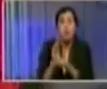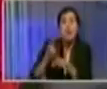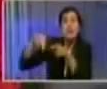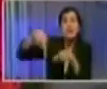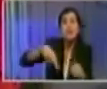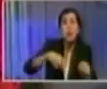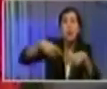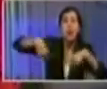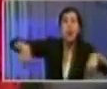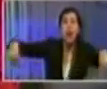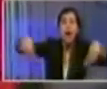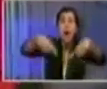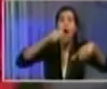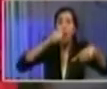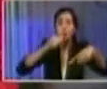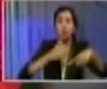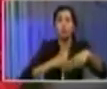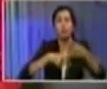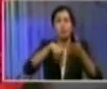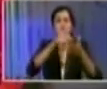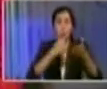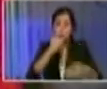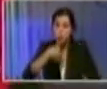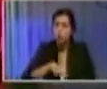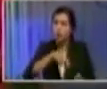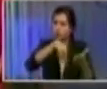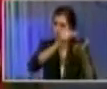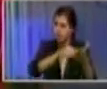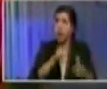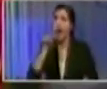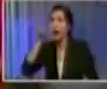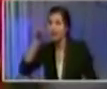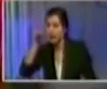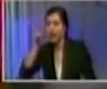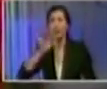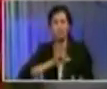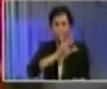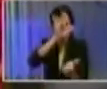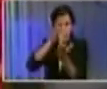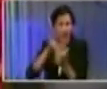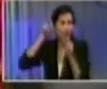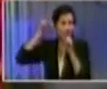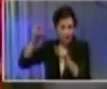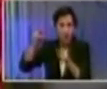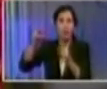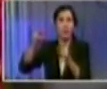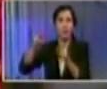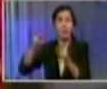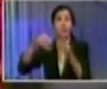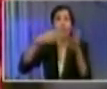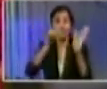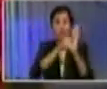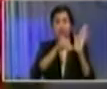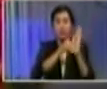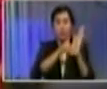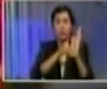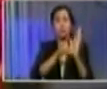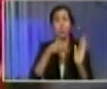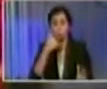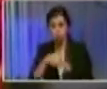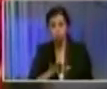Yo quiero firmar muy pronto allá en la comunidad este decreto y le doy